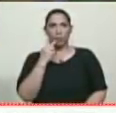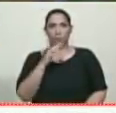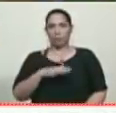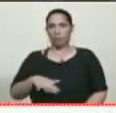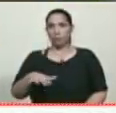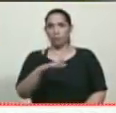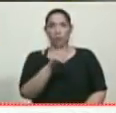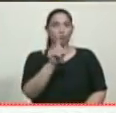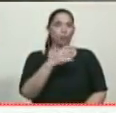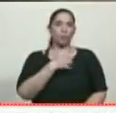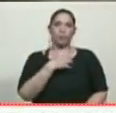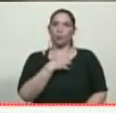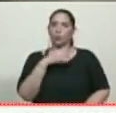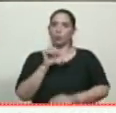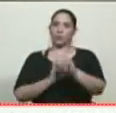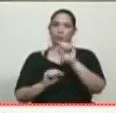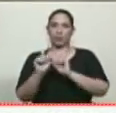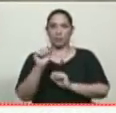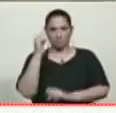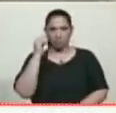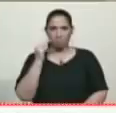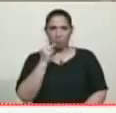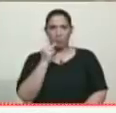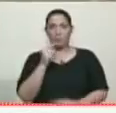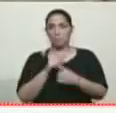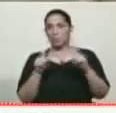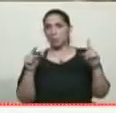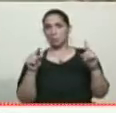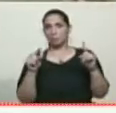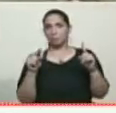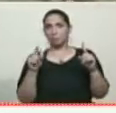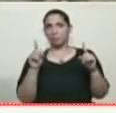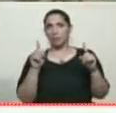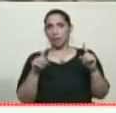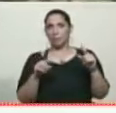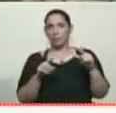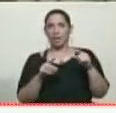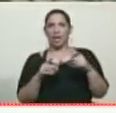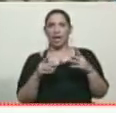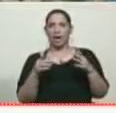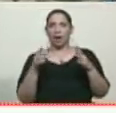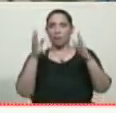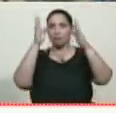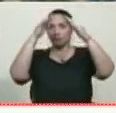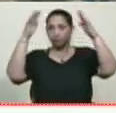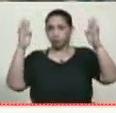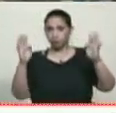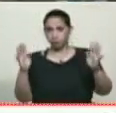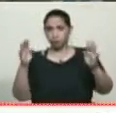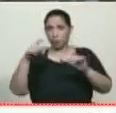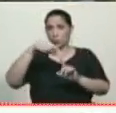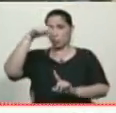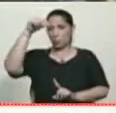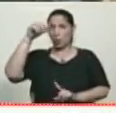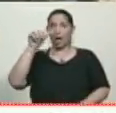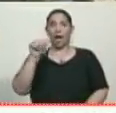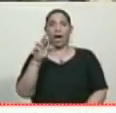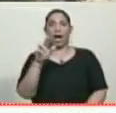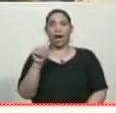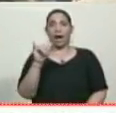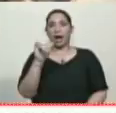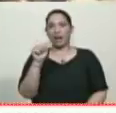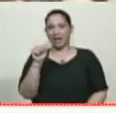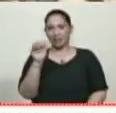la pudo defender. Además, está el castillo de Cumaná, la fortaleza de Araya. En